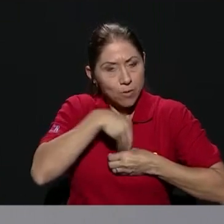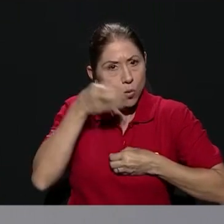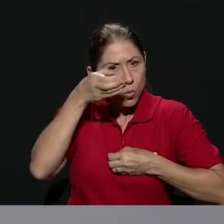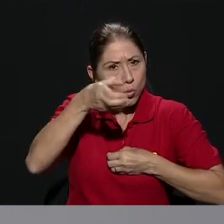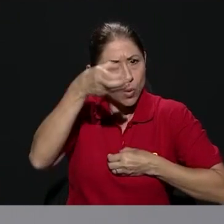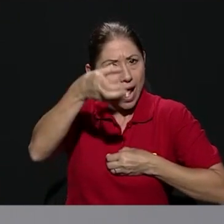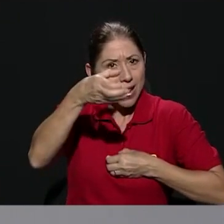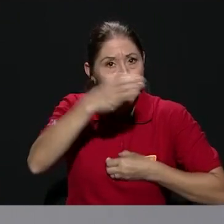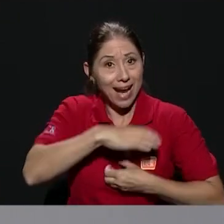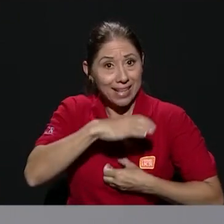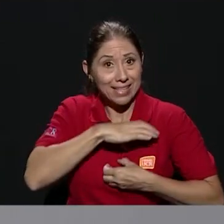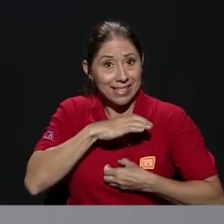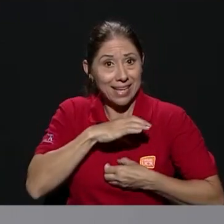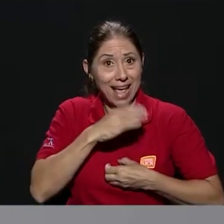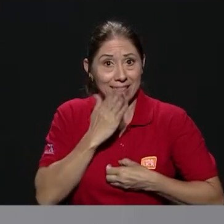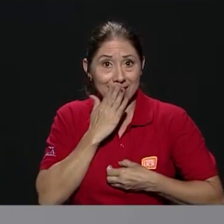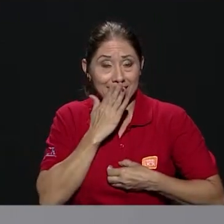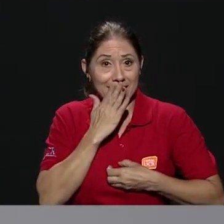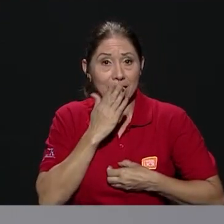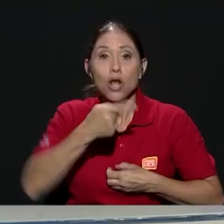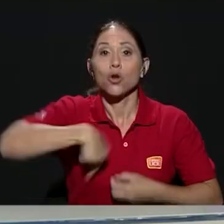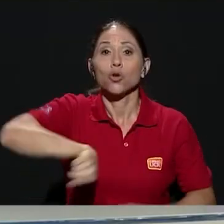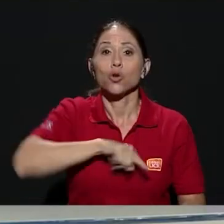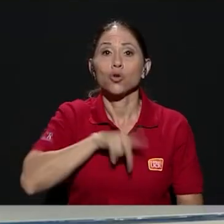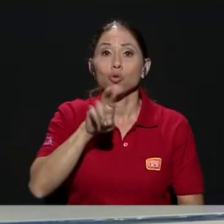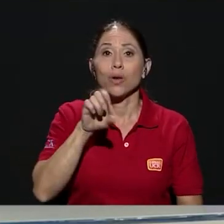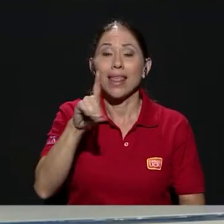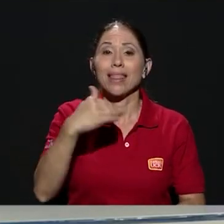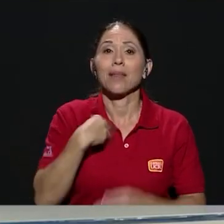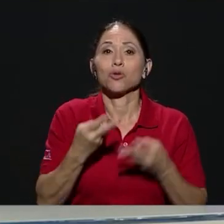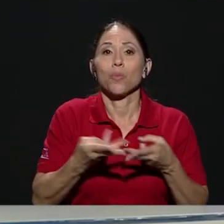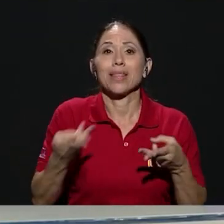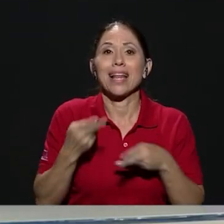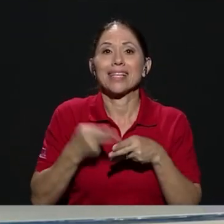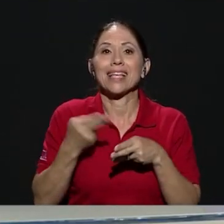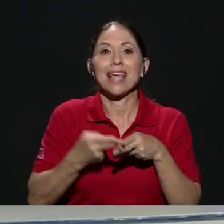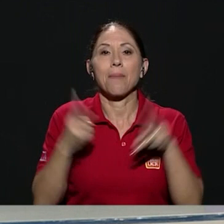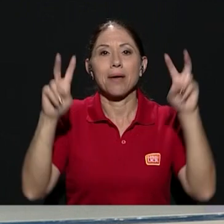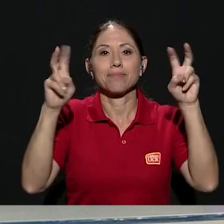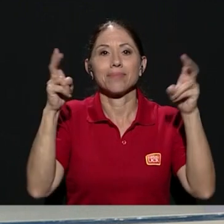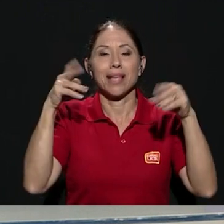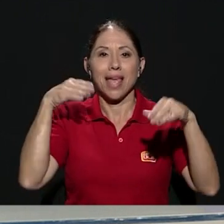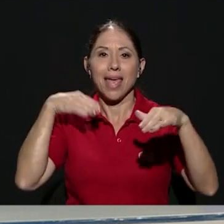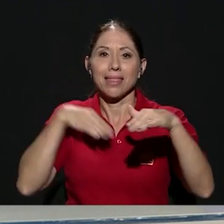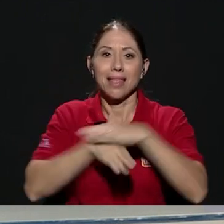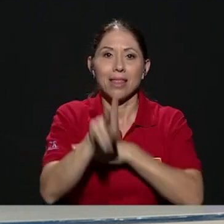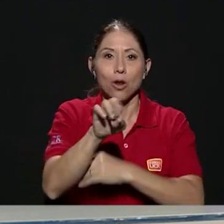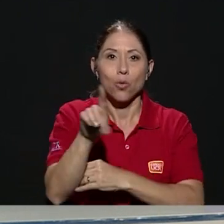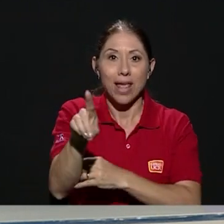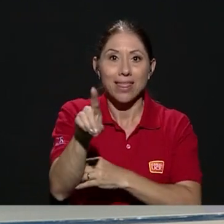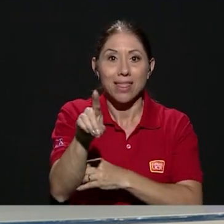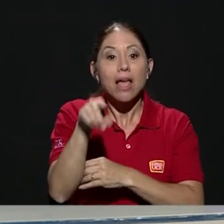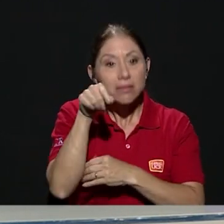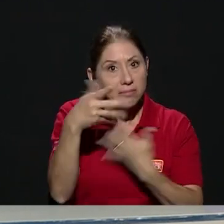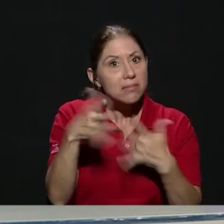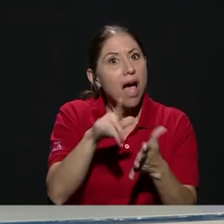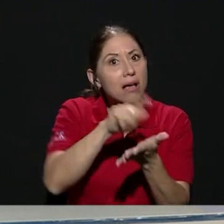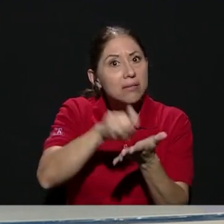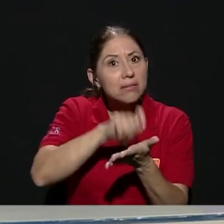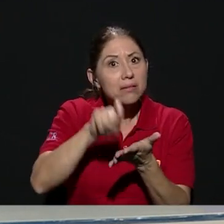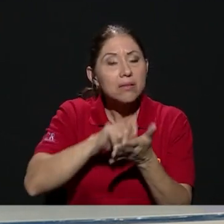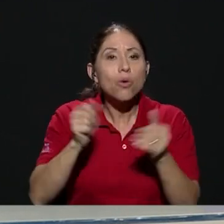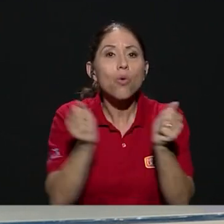los pueblos indígenas. Por ejemplo, nosotros desde la UNED tenemos un material que se llama Entrando a la UNED y se encuentra en los idiomas indígenas que